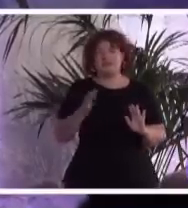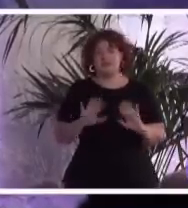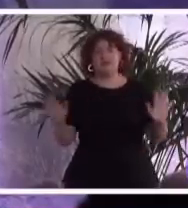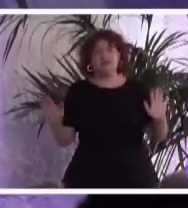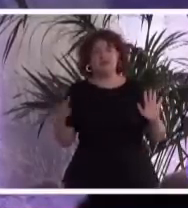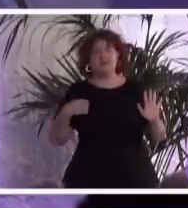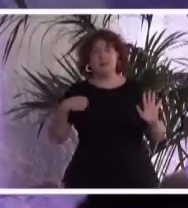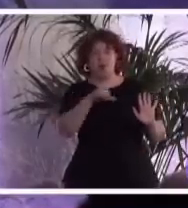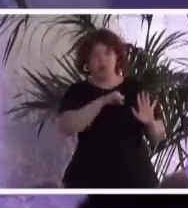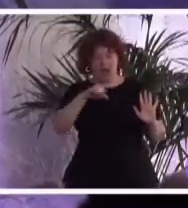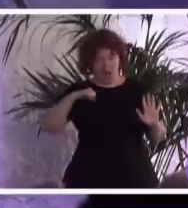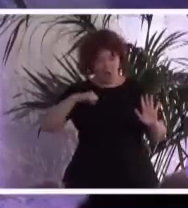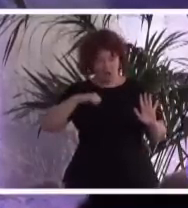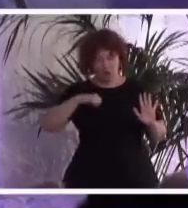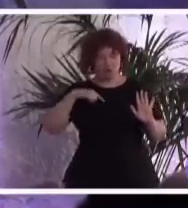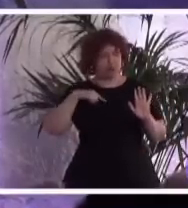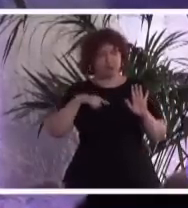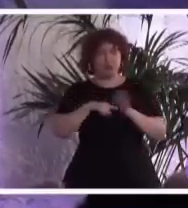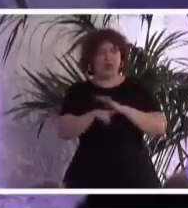autosuficiente